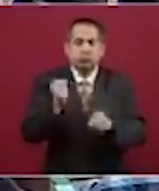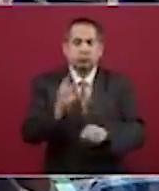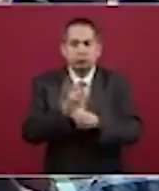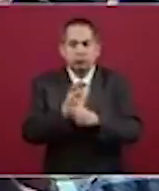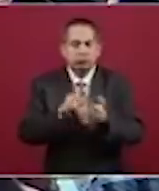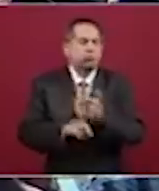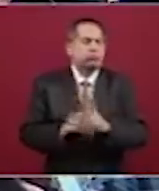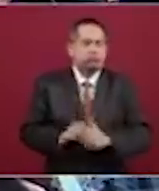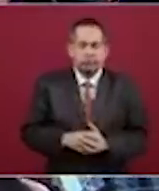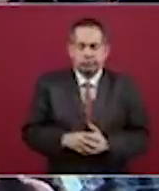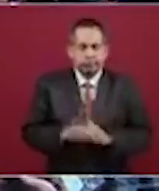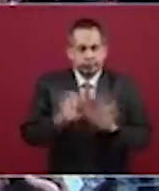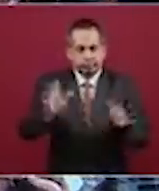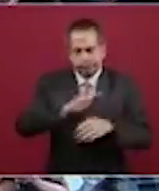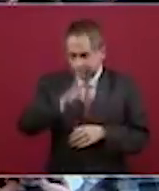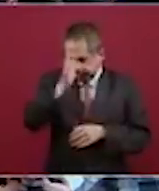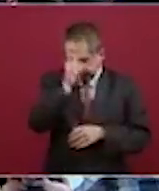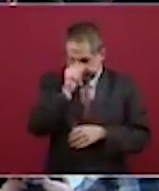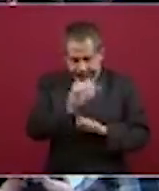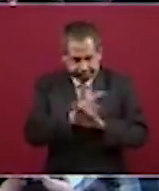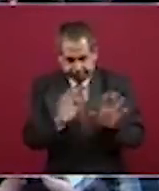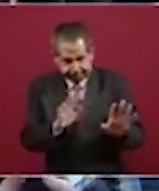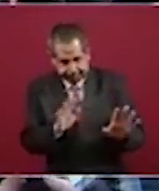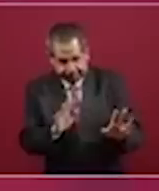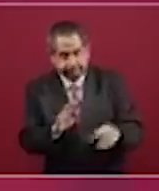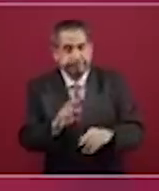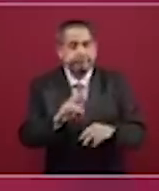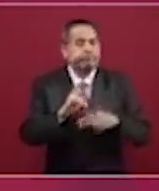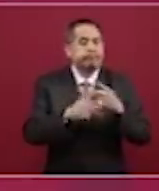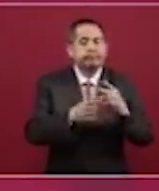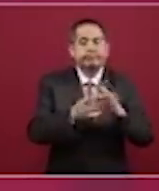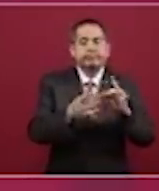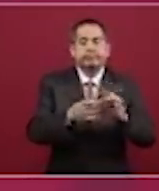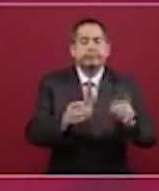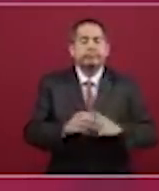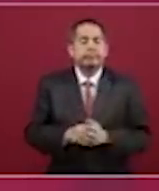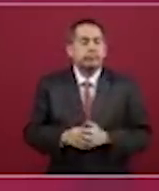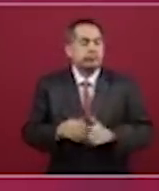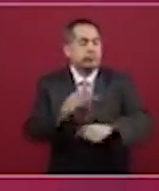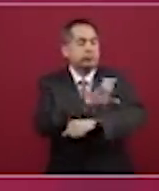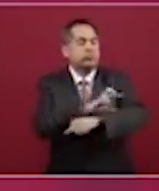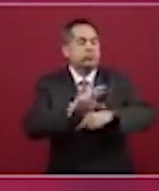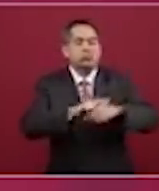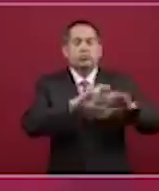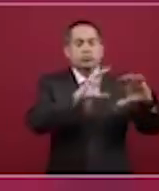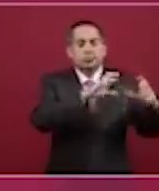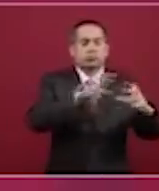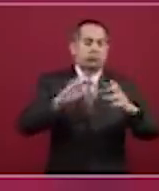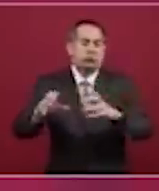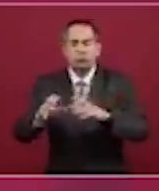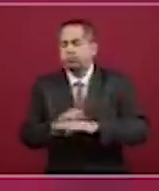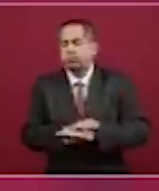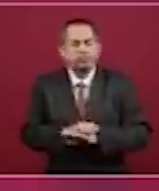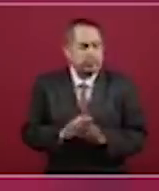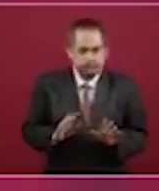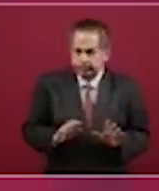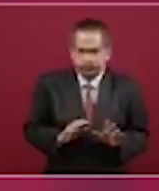y Guardia Nacional. ¿Ya se acordó eso de que los coordinadores no